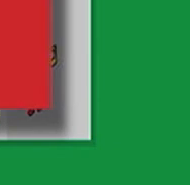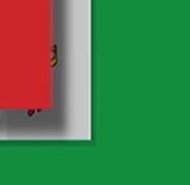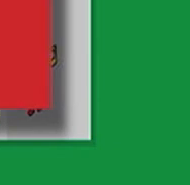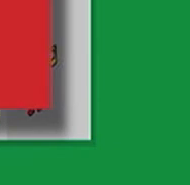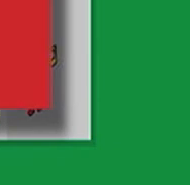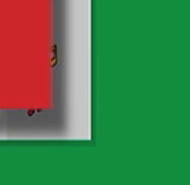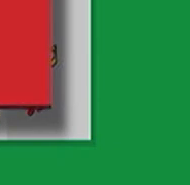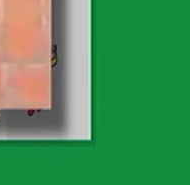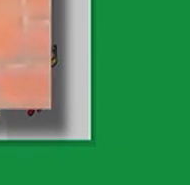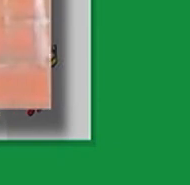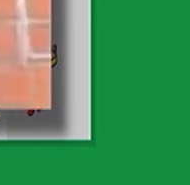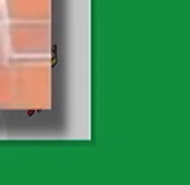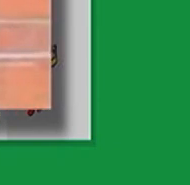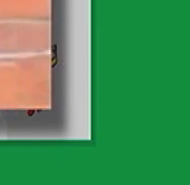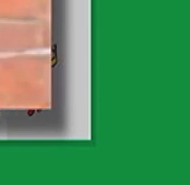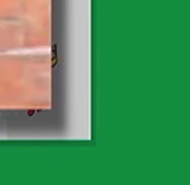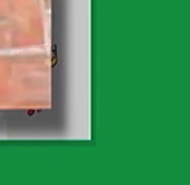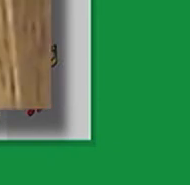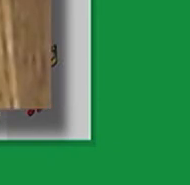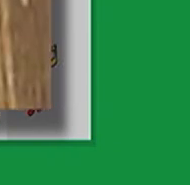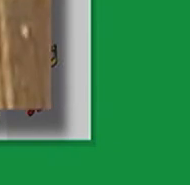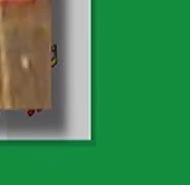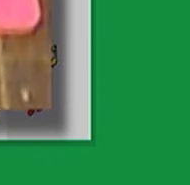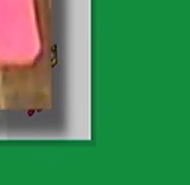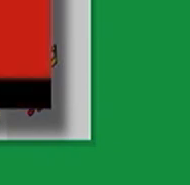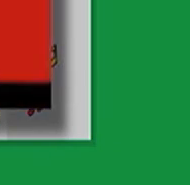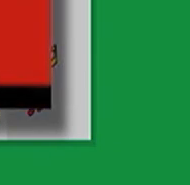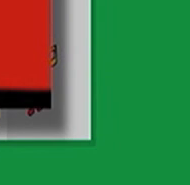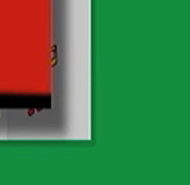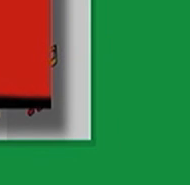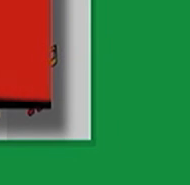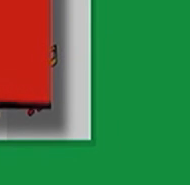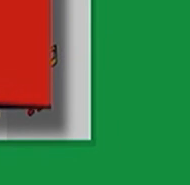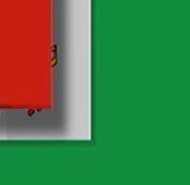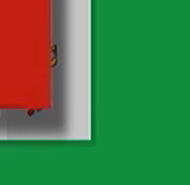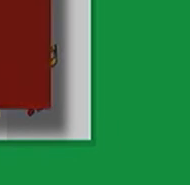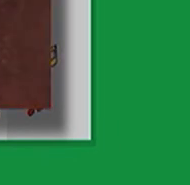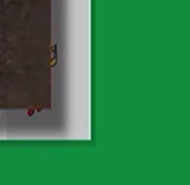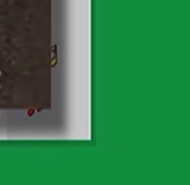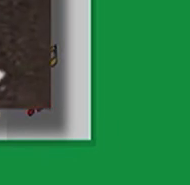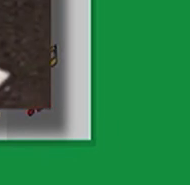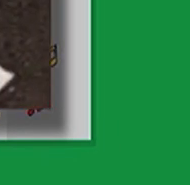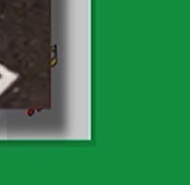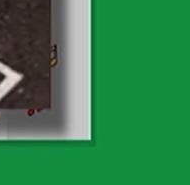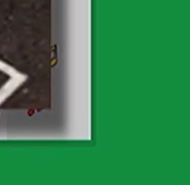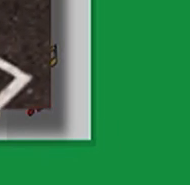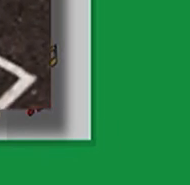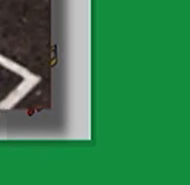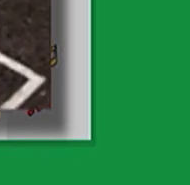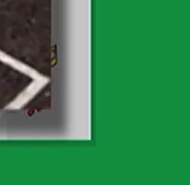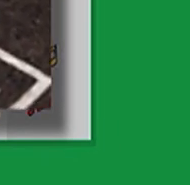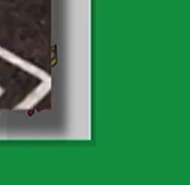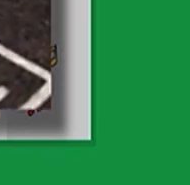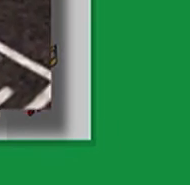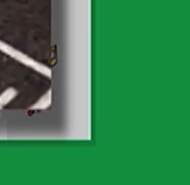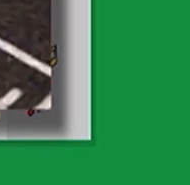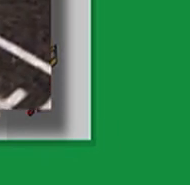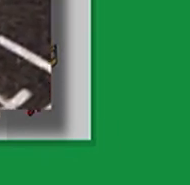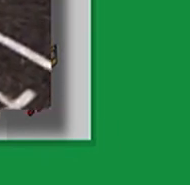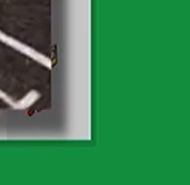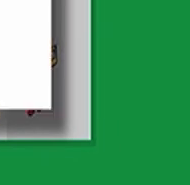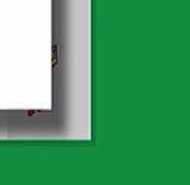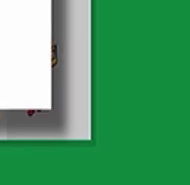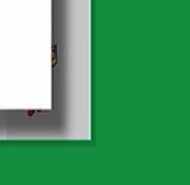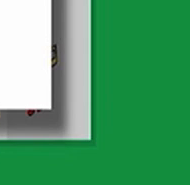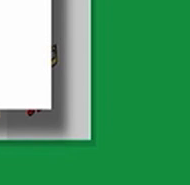En nuestro país se conoce como pincé y avioncito. En Colombia, rayuela, carroza o golosa. En